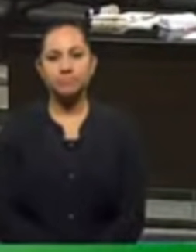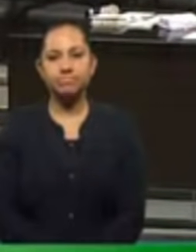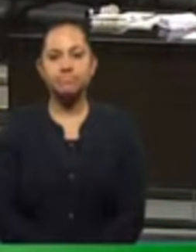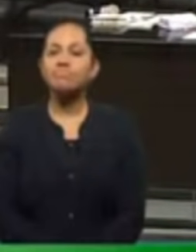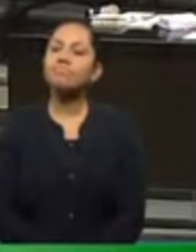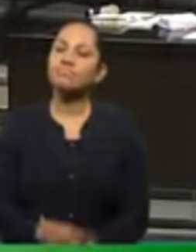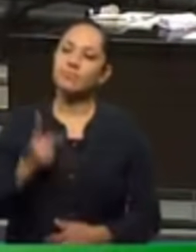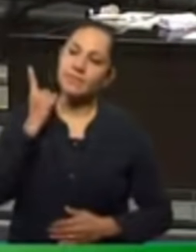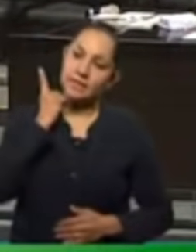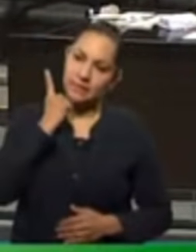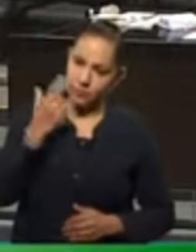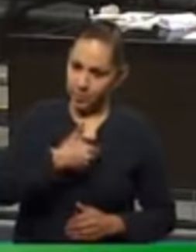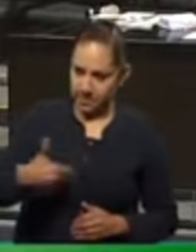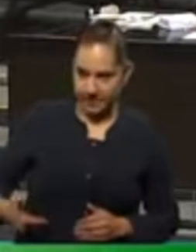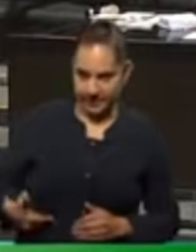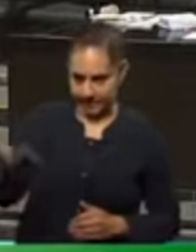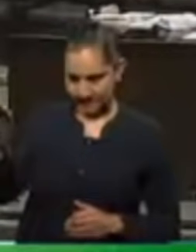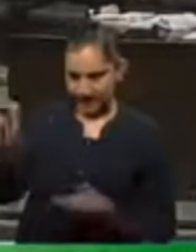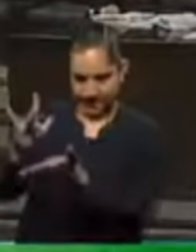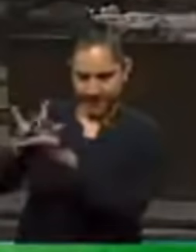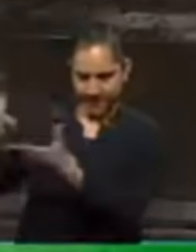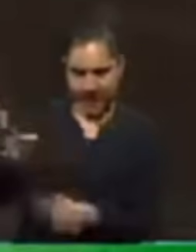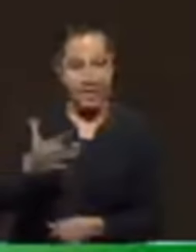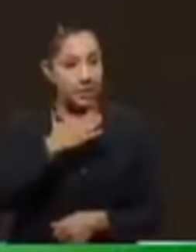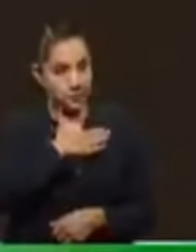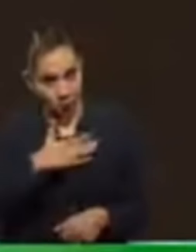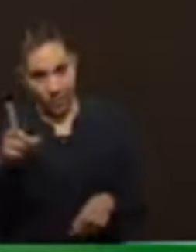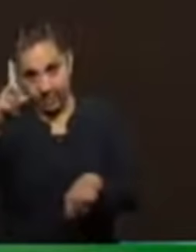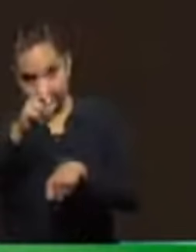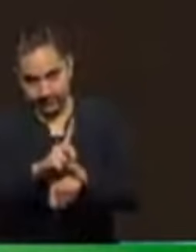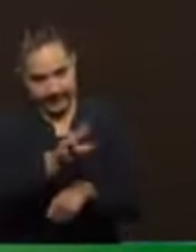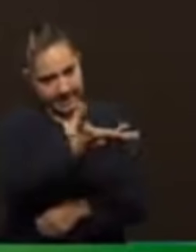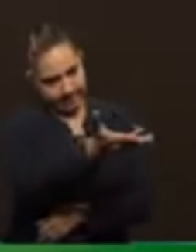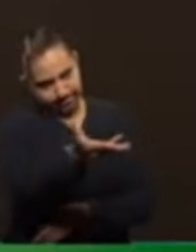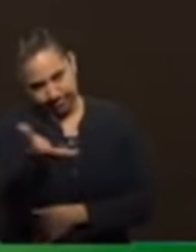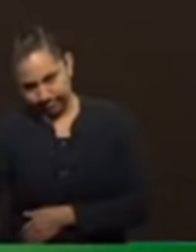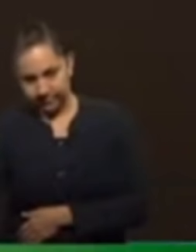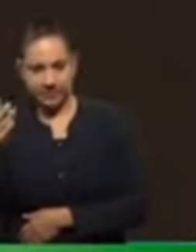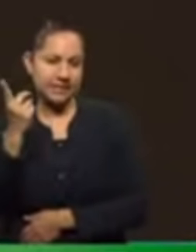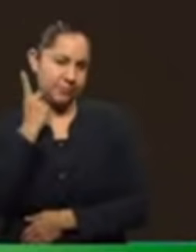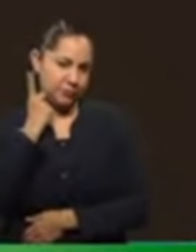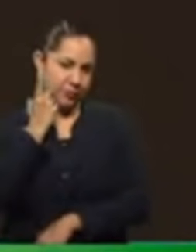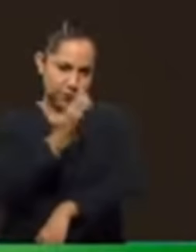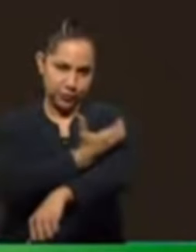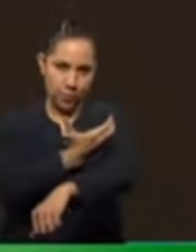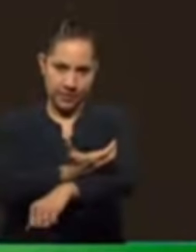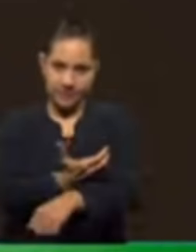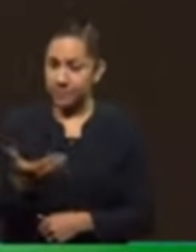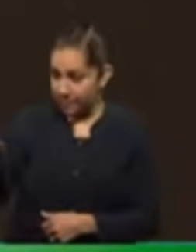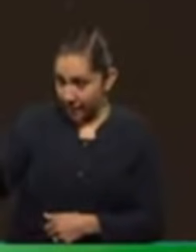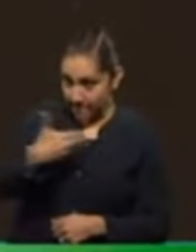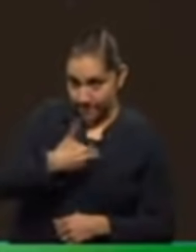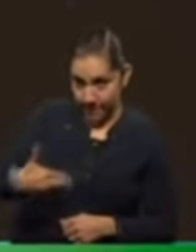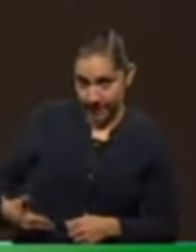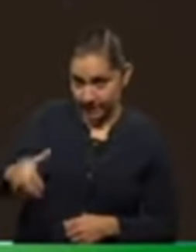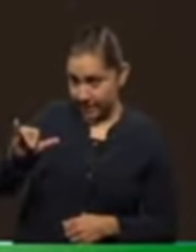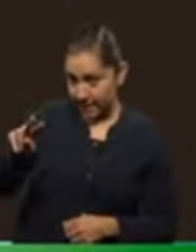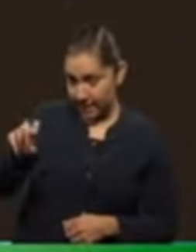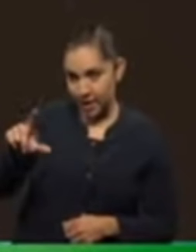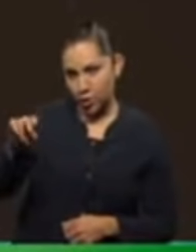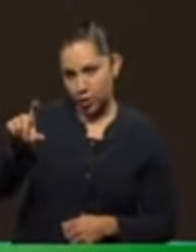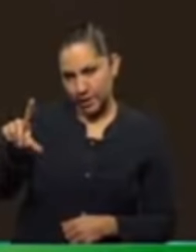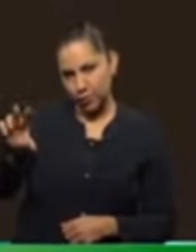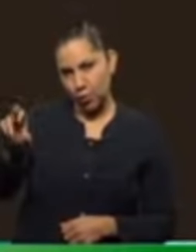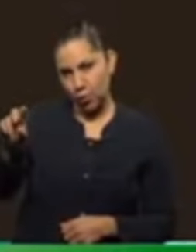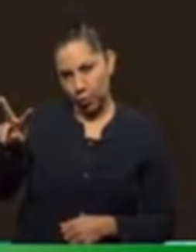Muchas gracias, diputado presidente. Muy buenos días, compañeros, compañeras. Eres bienvenido, presidente del INE, Lorenzo Córdoba